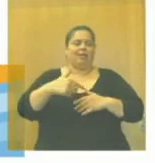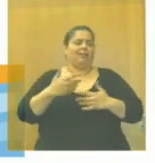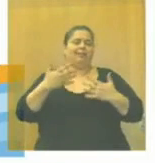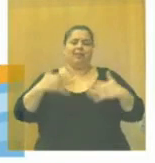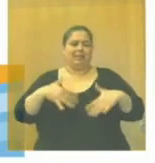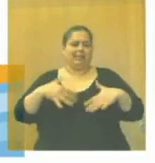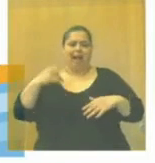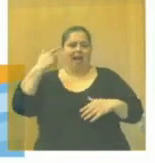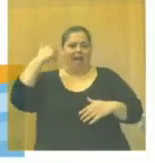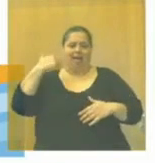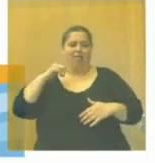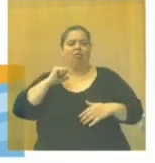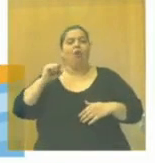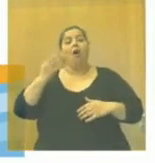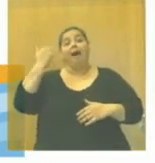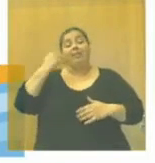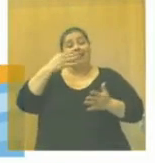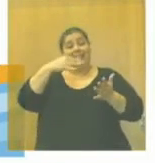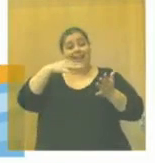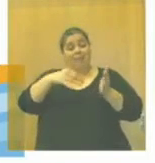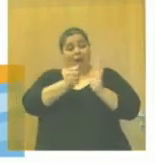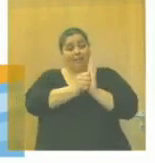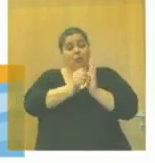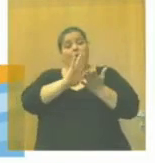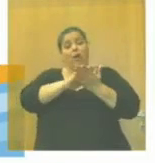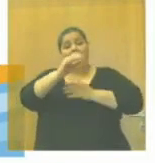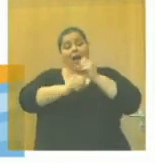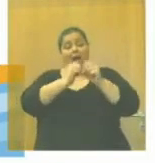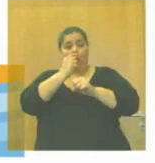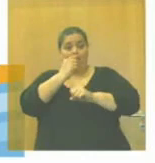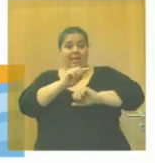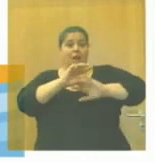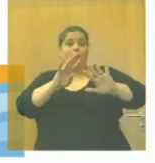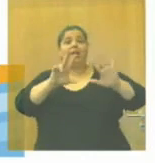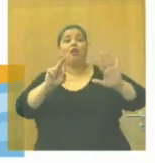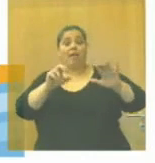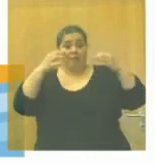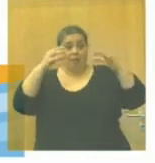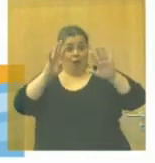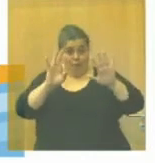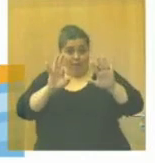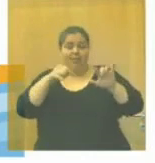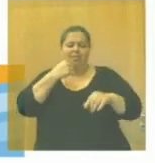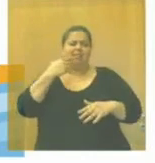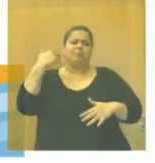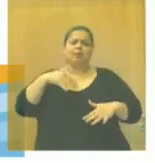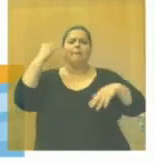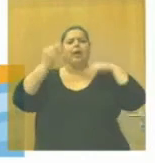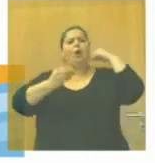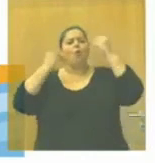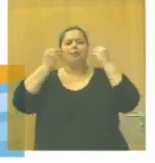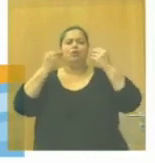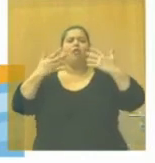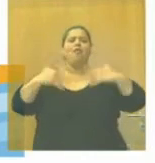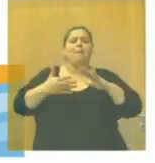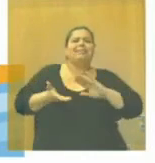año 1990, donde el doctor Federico Daja hablaba de la enorme preocupación de las altas tasas de suicidio en el